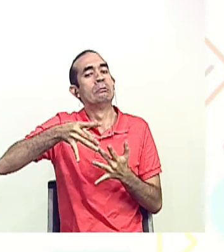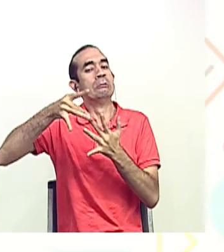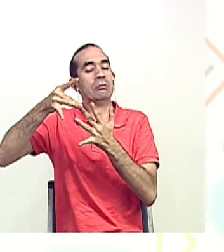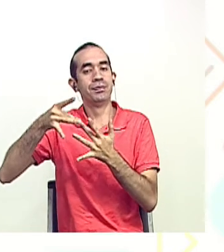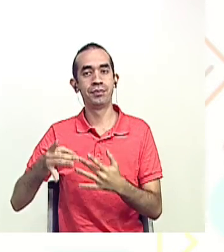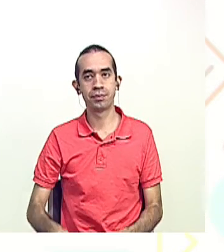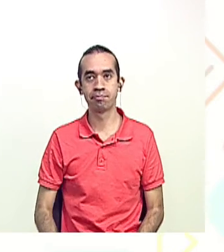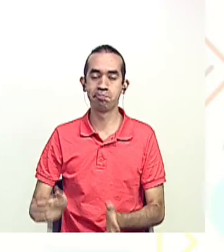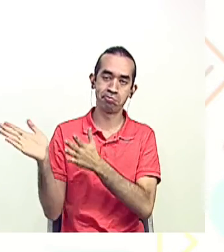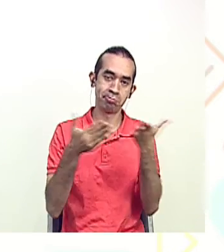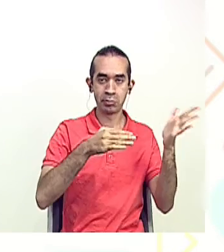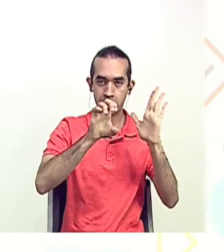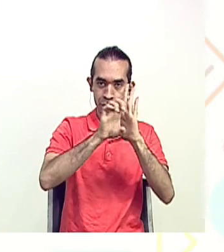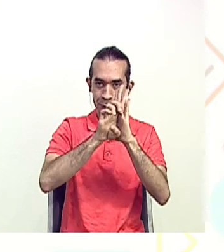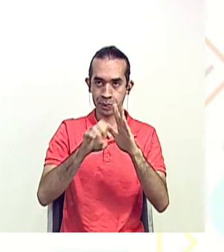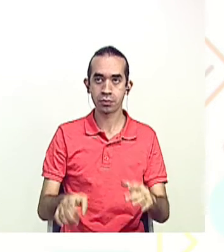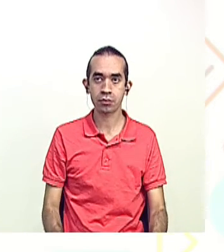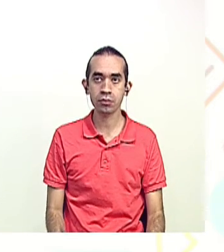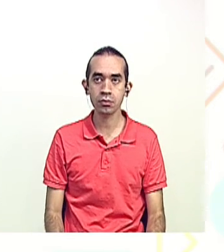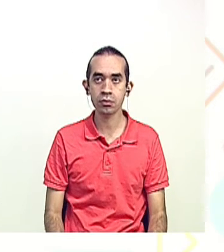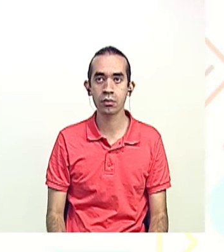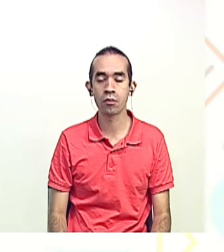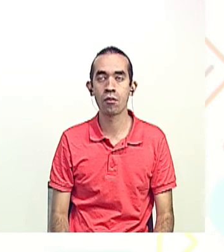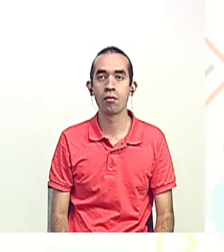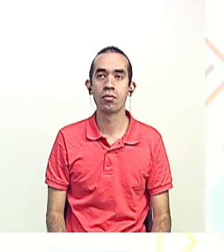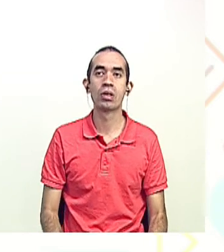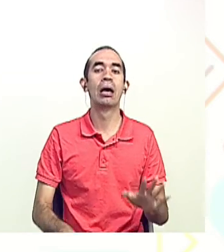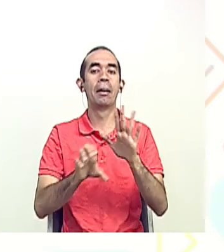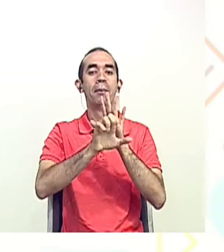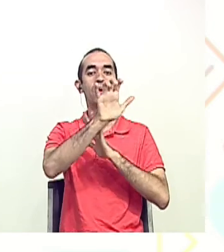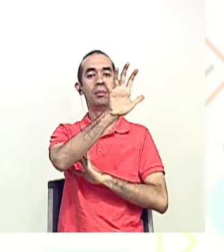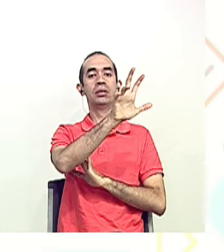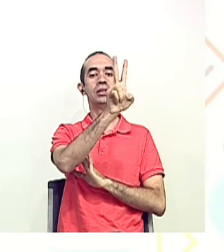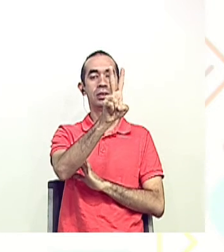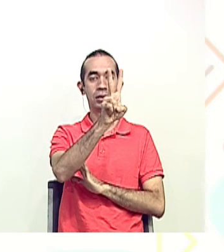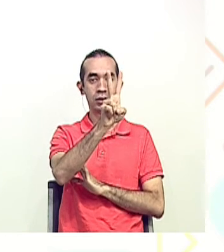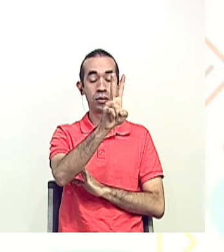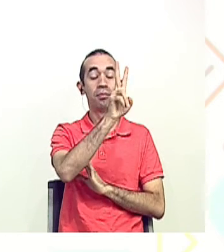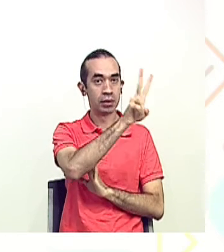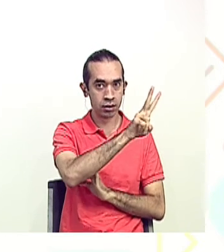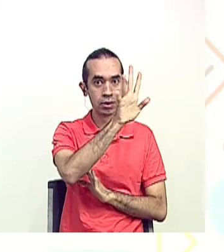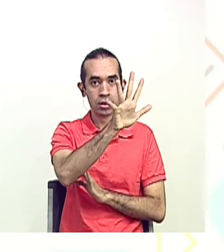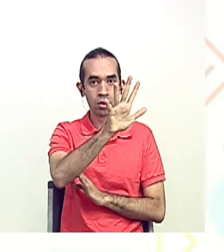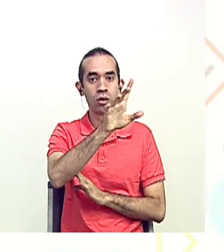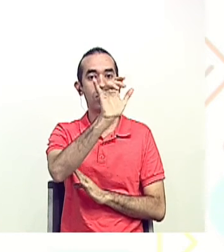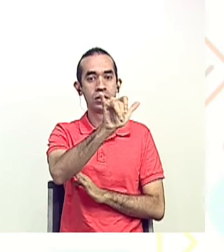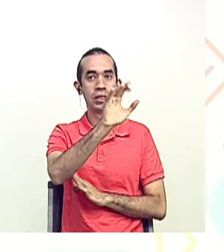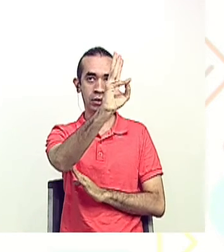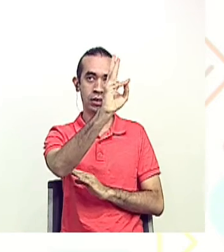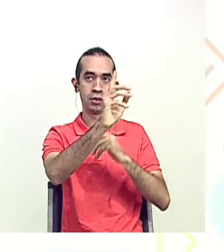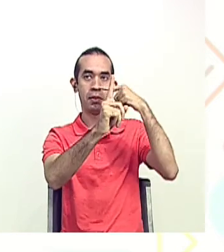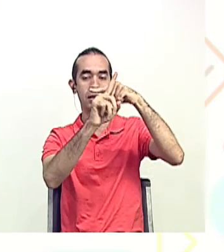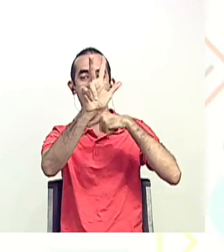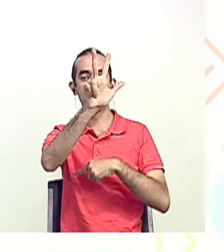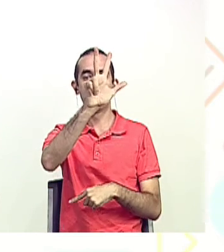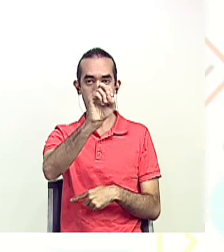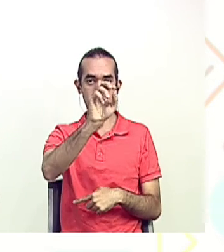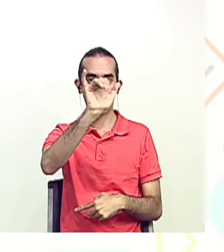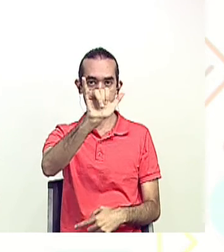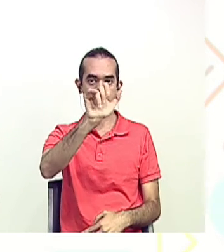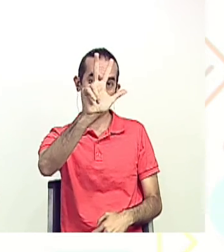otro ejemplo. Entonces, si tenemos 25y6 más 30y3 más